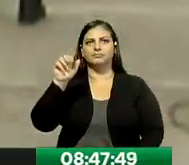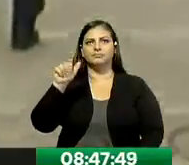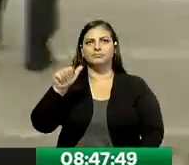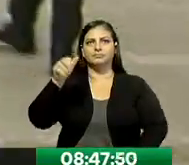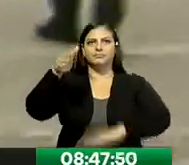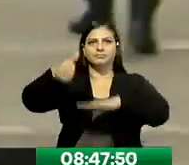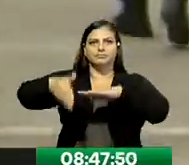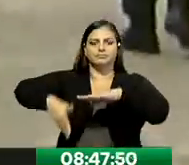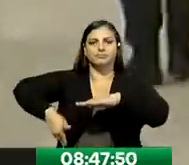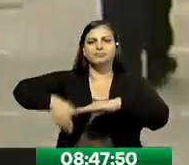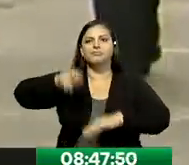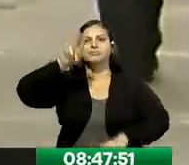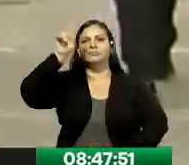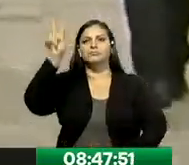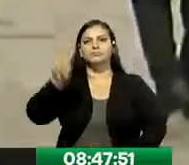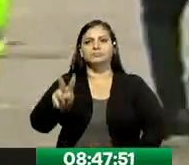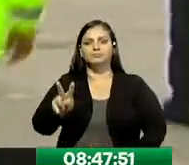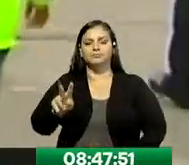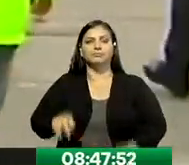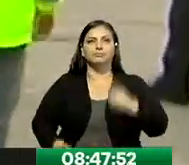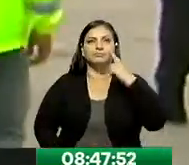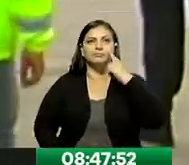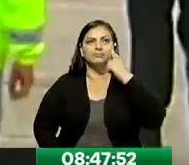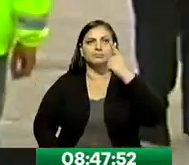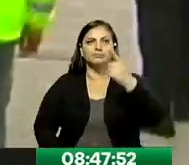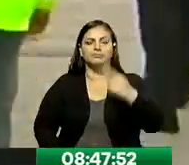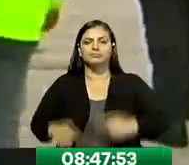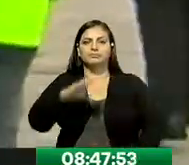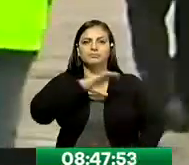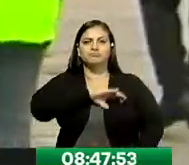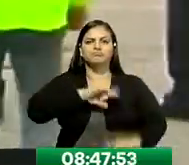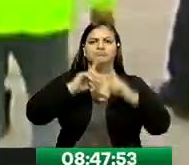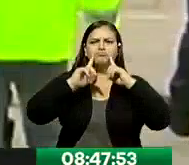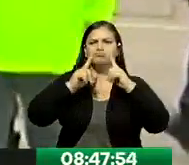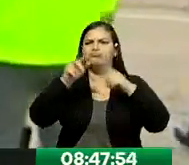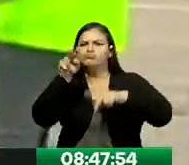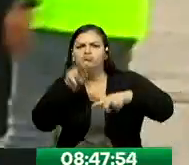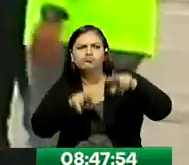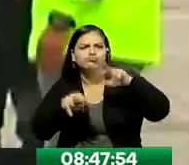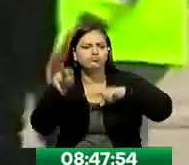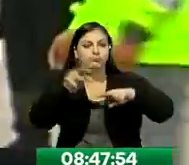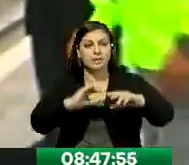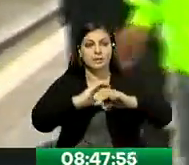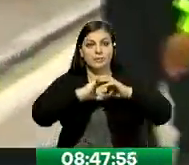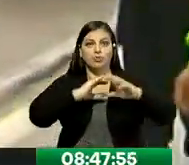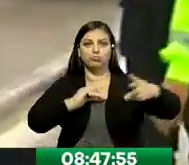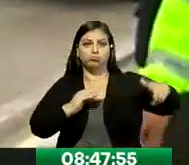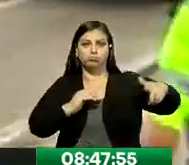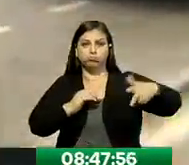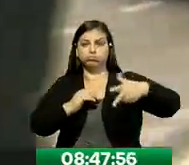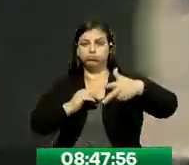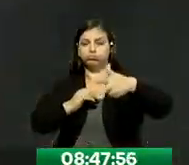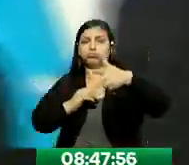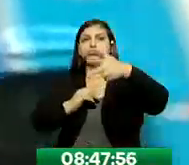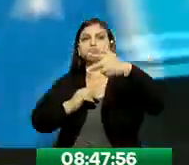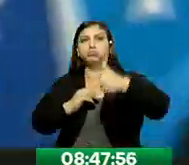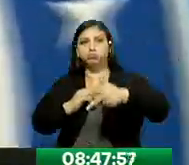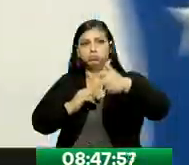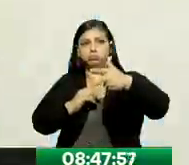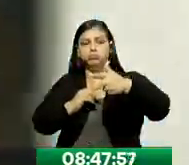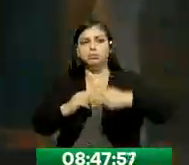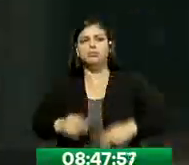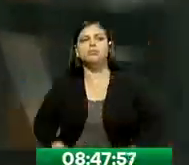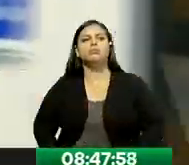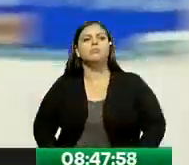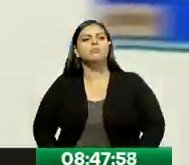marcha de un bus de transporte urbano para proceder con la respectiva revisión al interior de esta unidad.